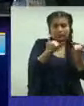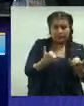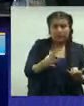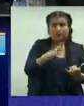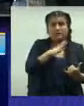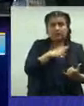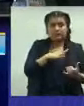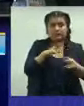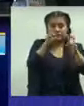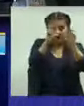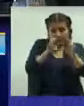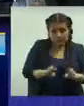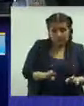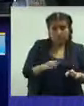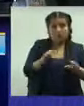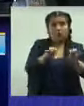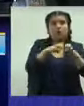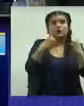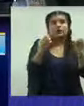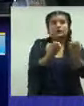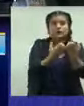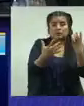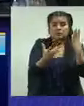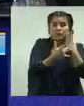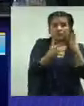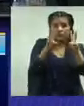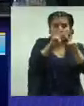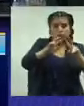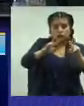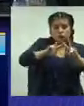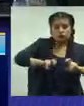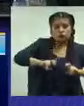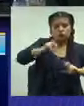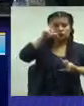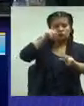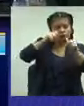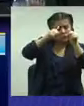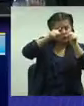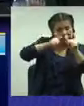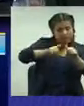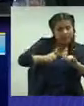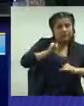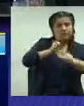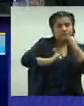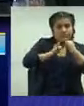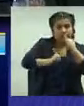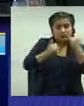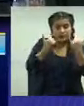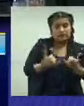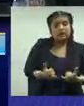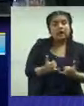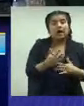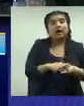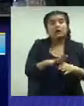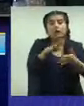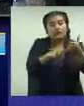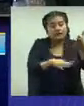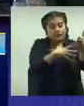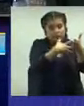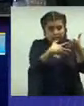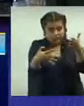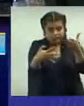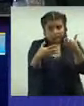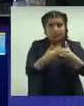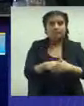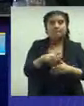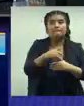ya una persona, un equipo que se han hecho estudios para poder terminar y ya están terminando lo que es la planificación